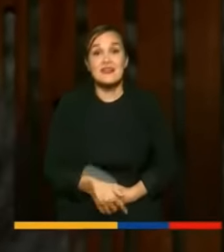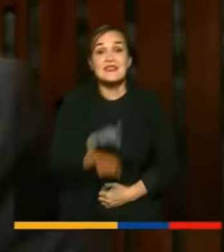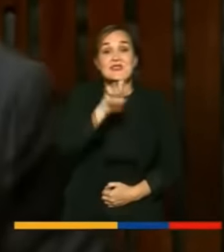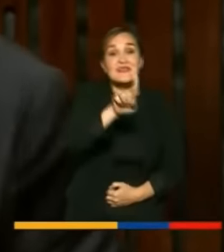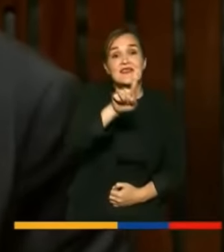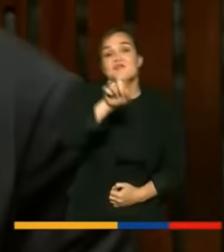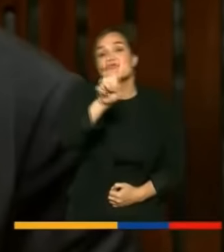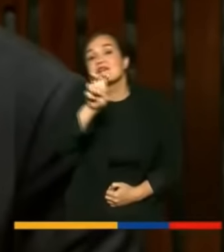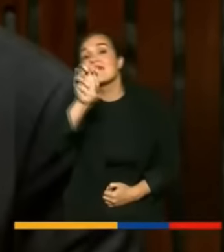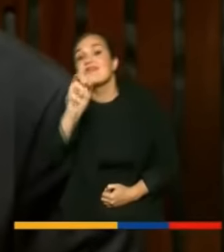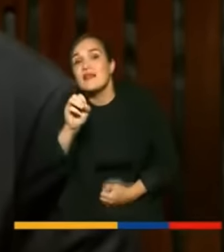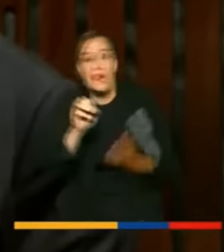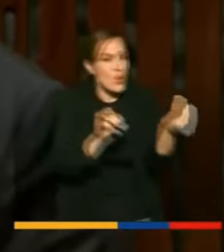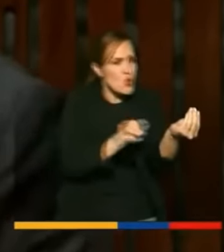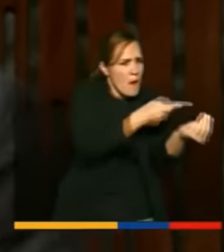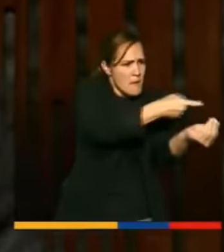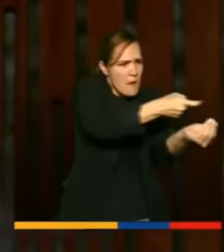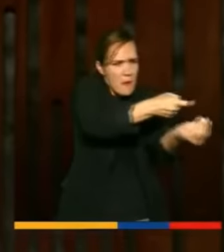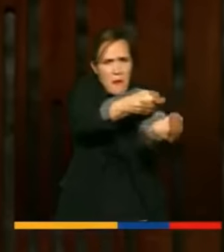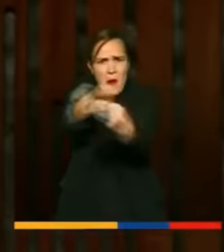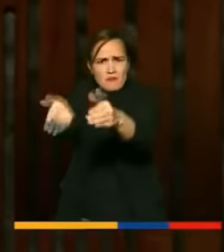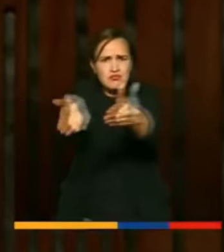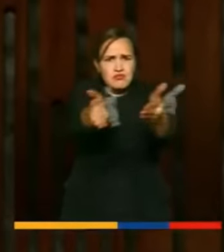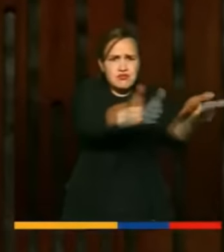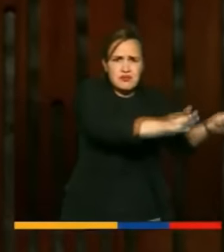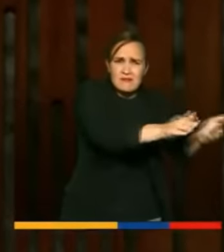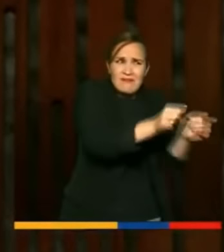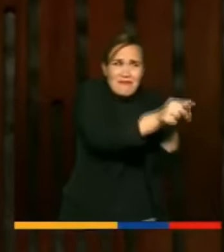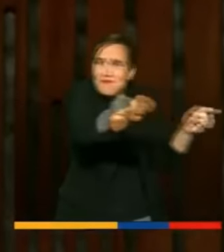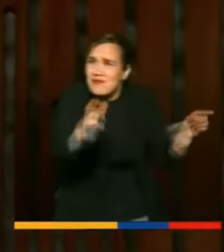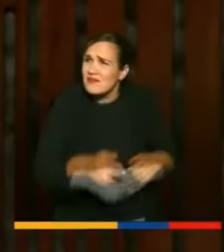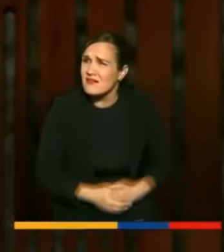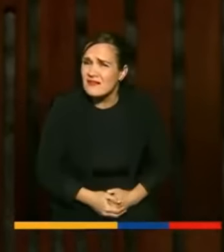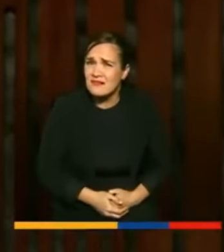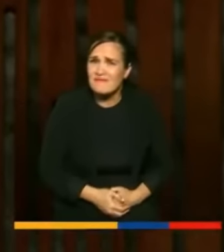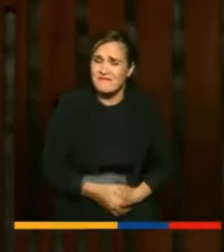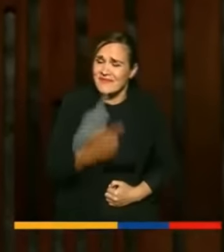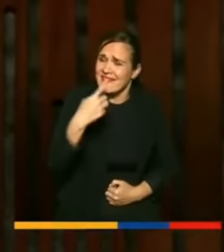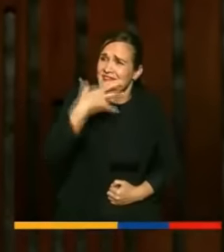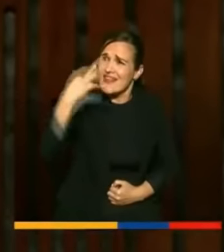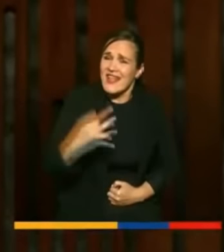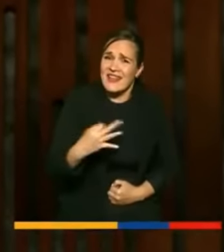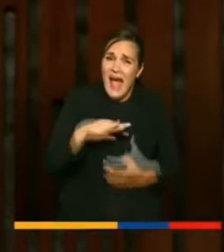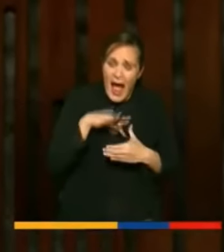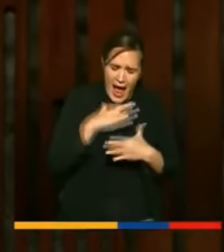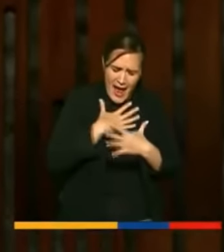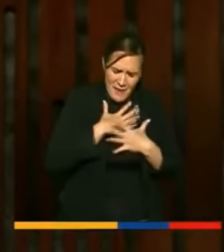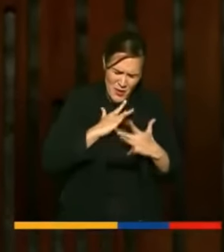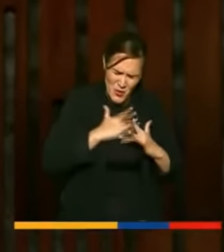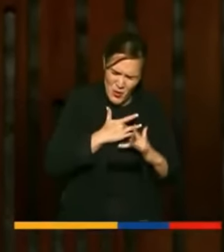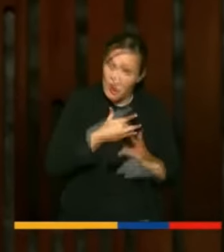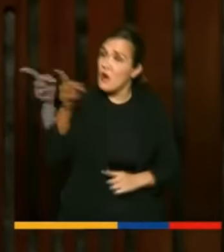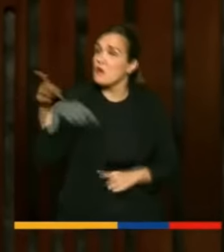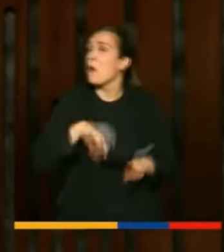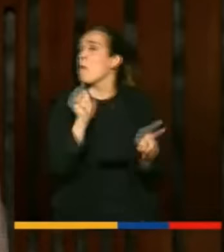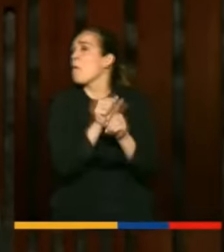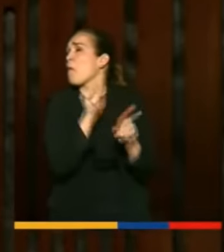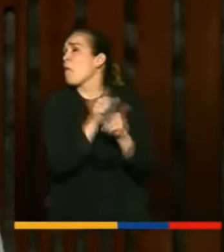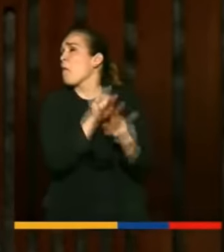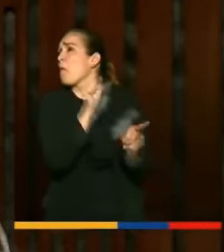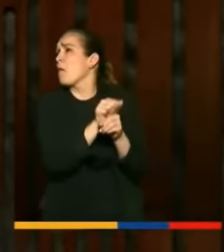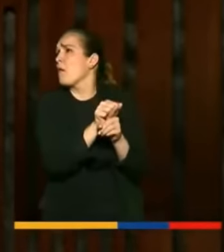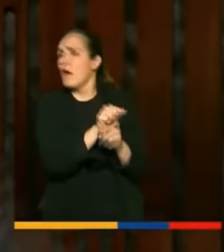masacres. Y tengo que decirle a usted, nos duele en el alma que por su indiferencia